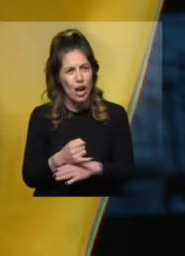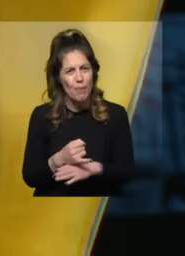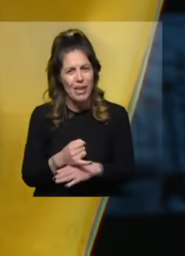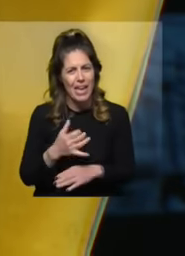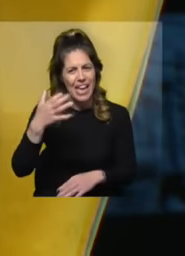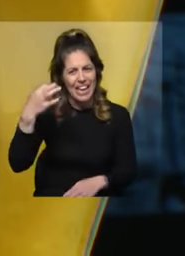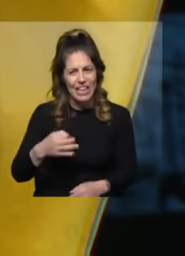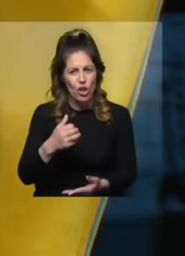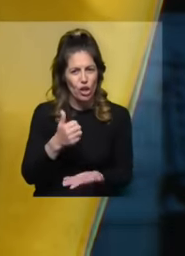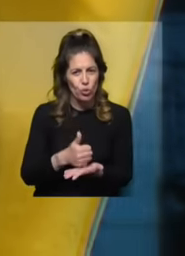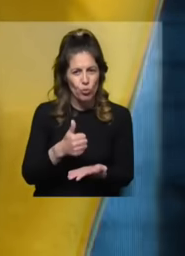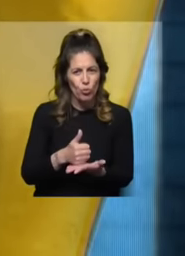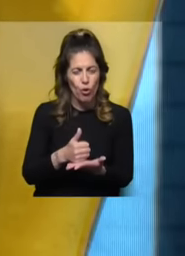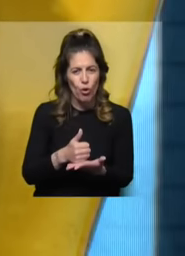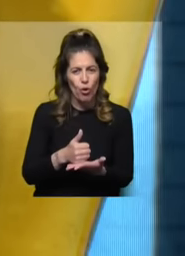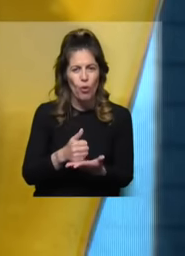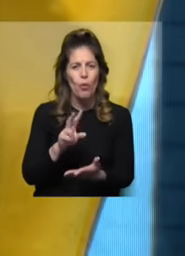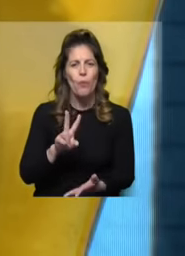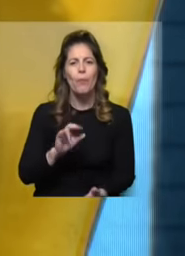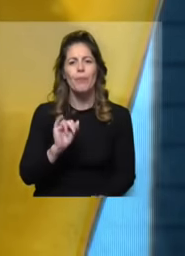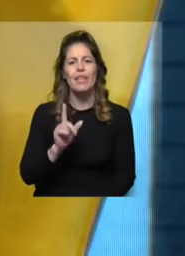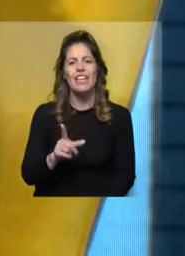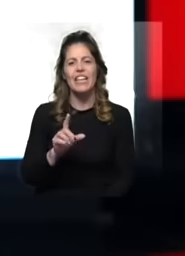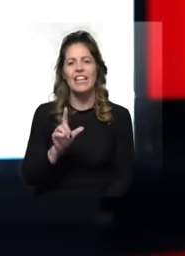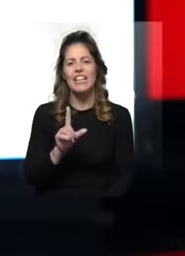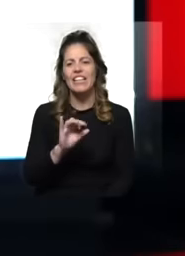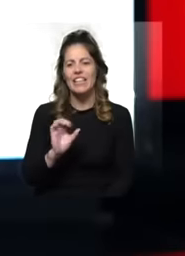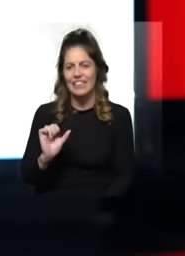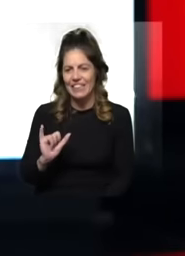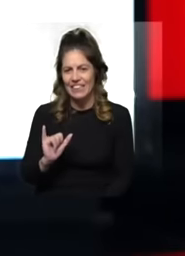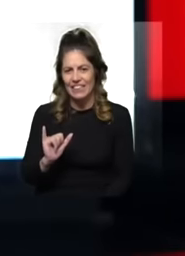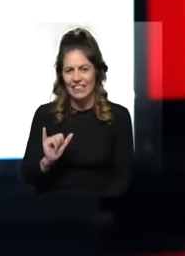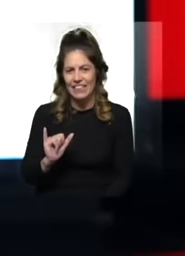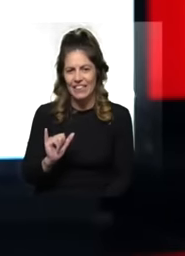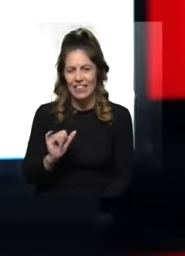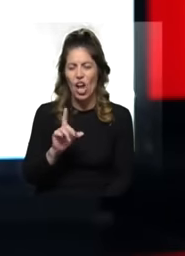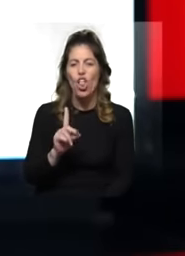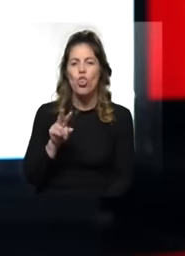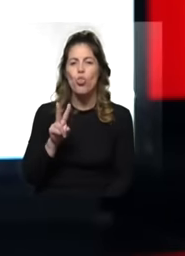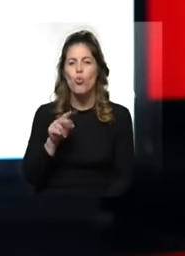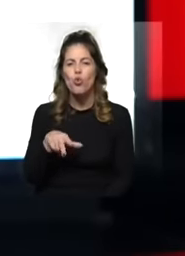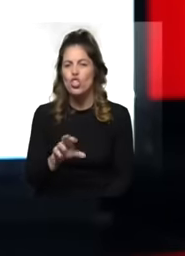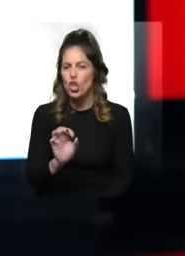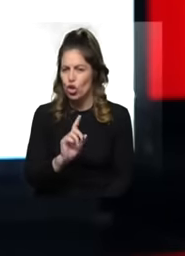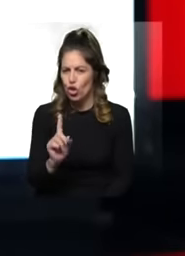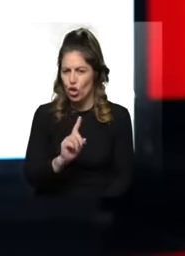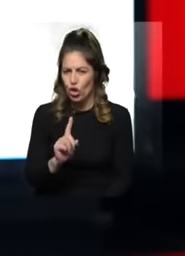estuvo con Biglietti y Das Fair en un espectáculo. ¿Lo hicieron juntos? Con Biglietti sí, con Duccio no me acuerdo. Creo que con Duccio